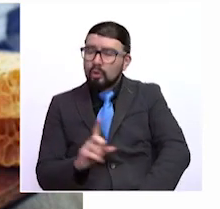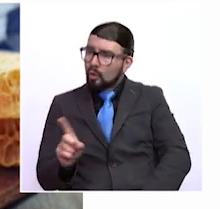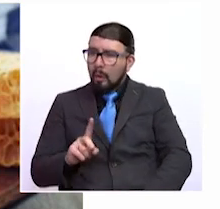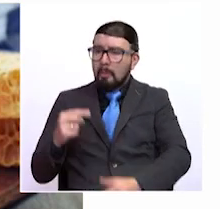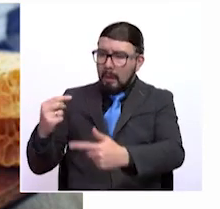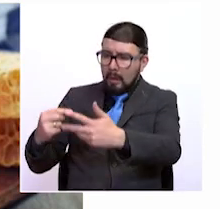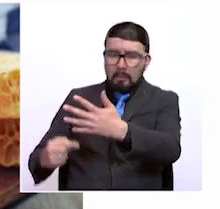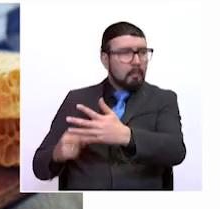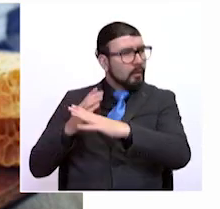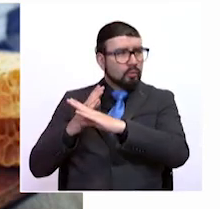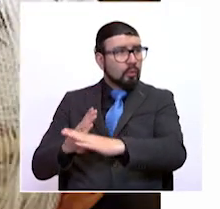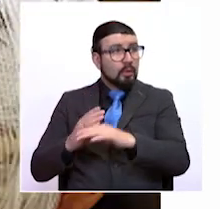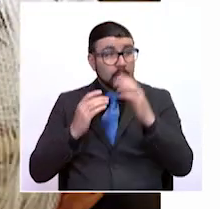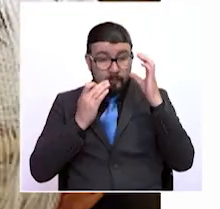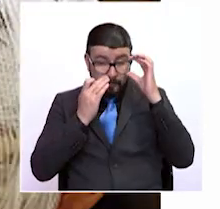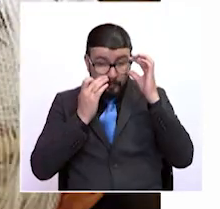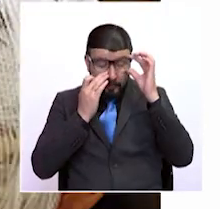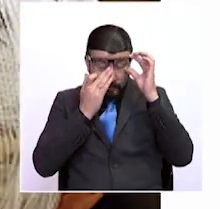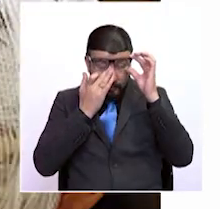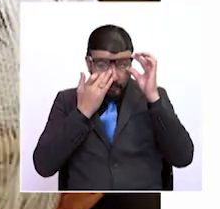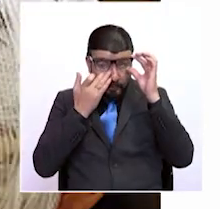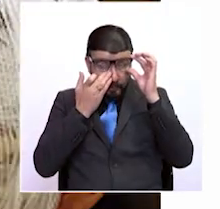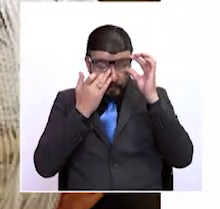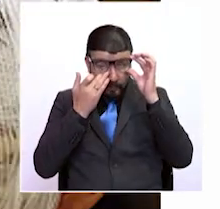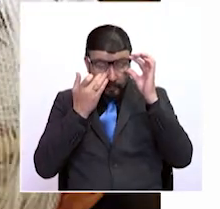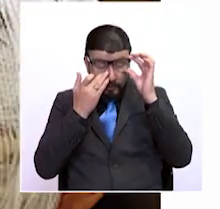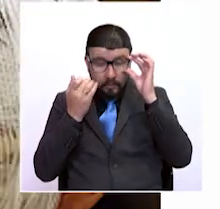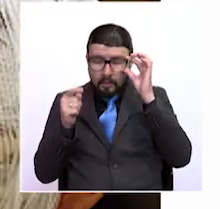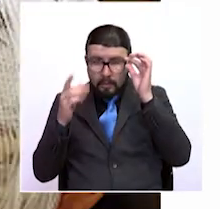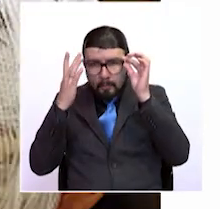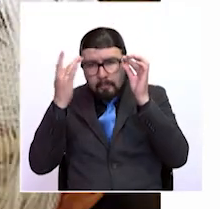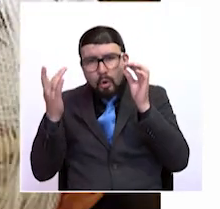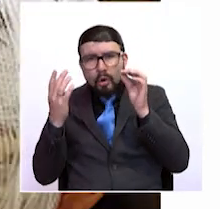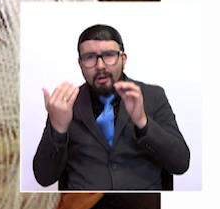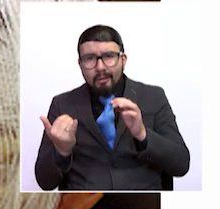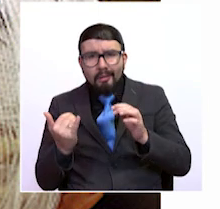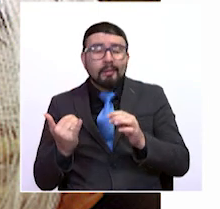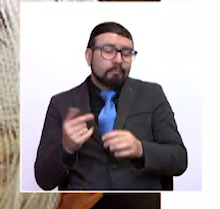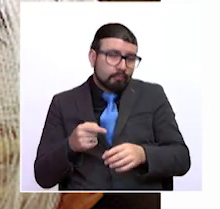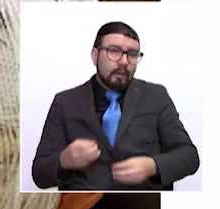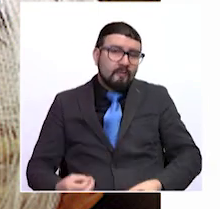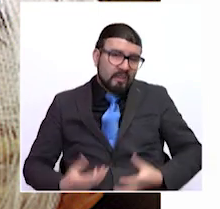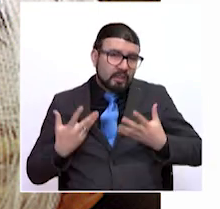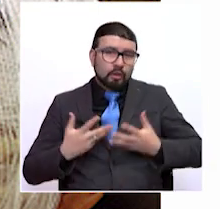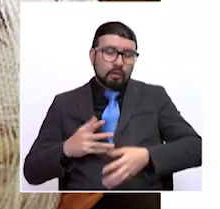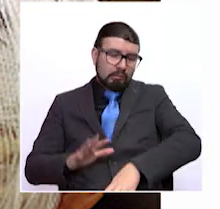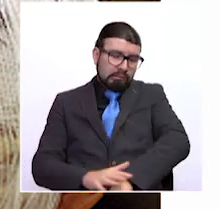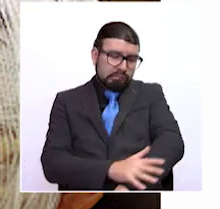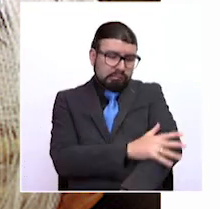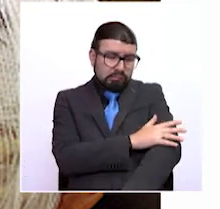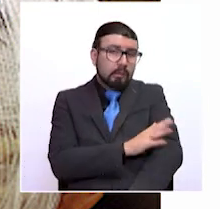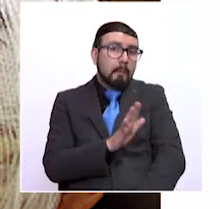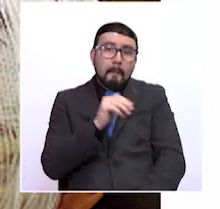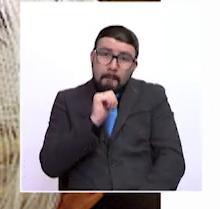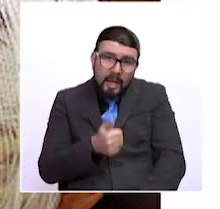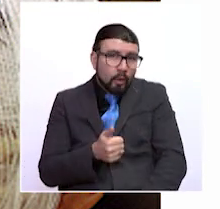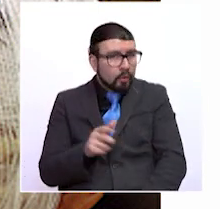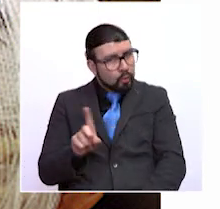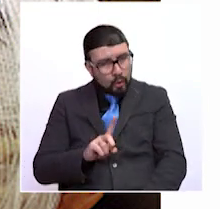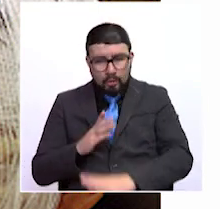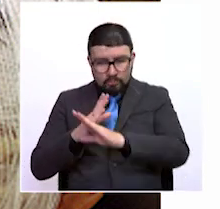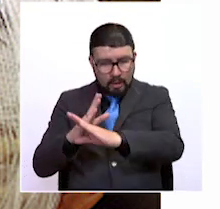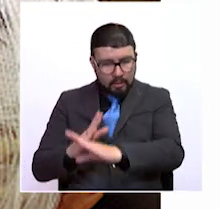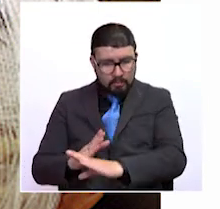cosas, porque con esto lo que vamos es a favorecer una sobreinfección. En cuanto al